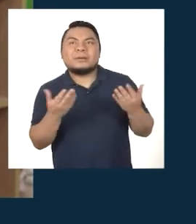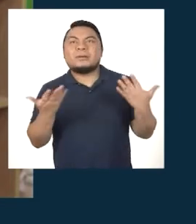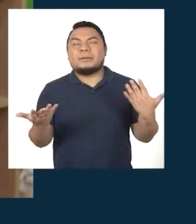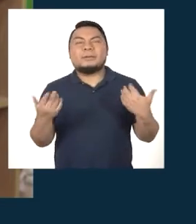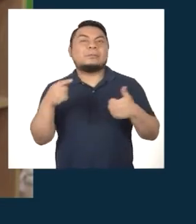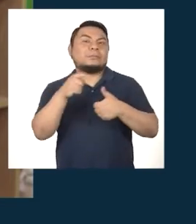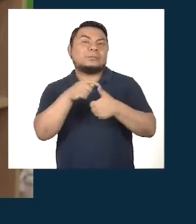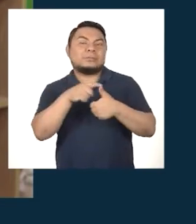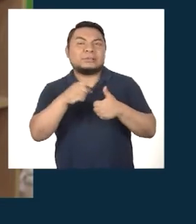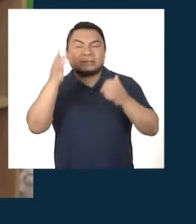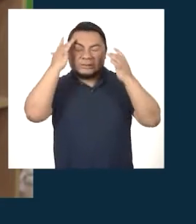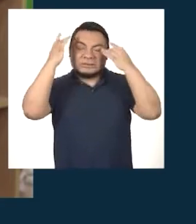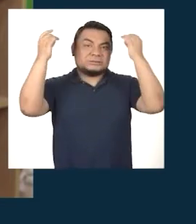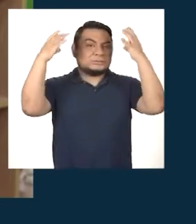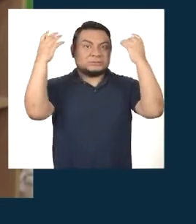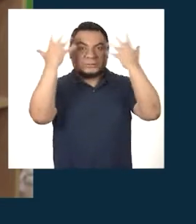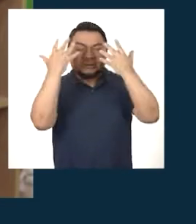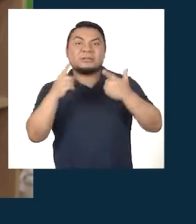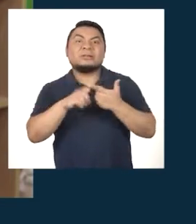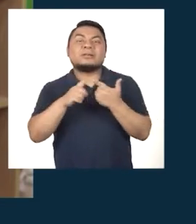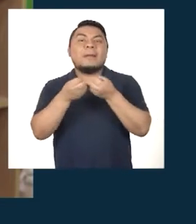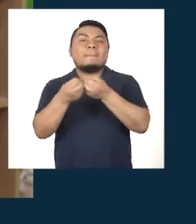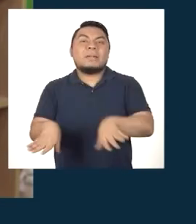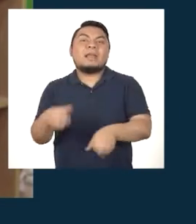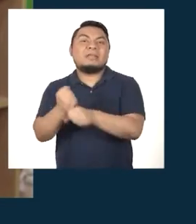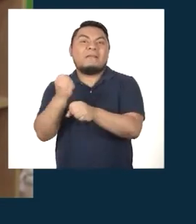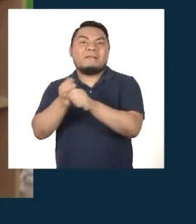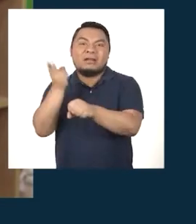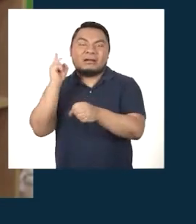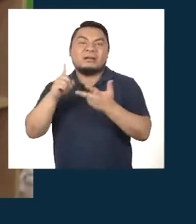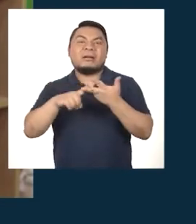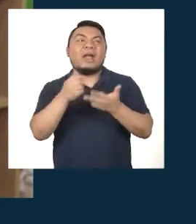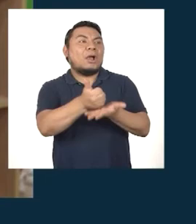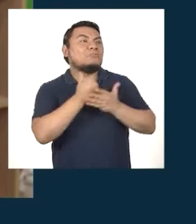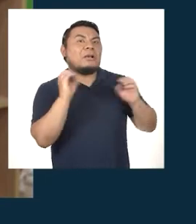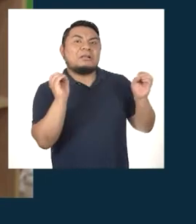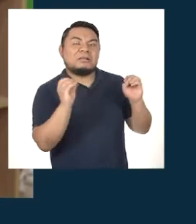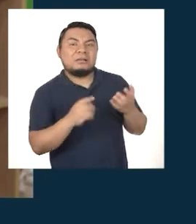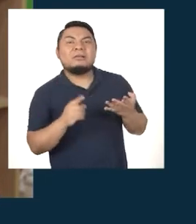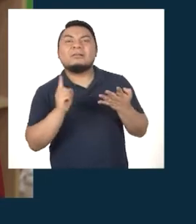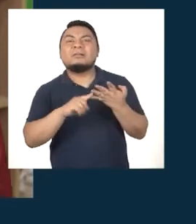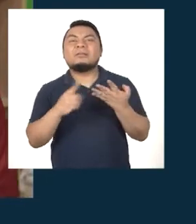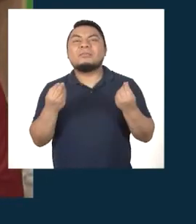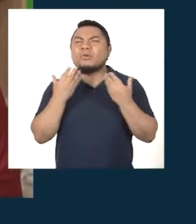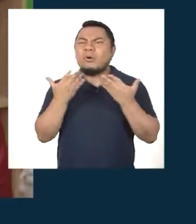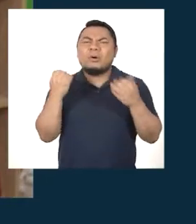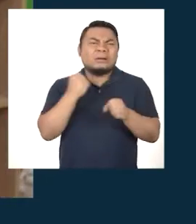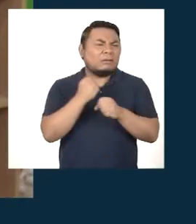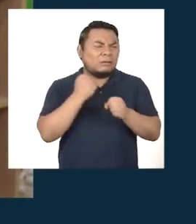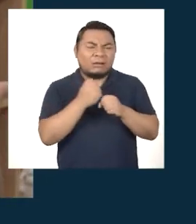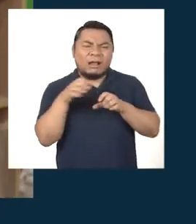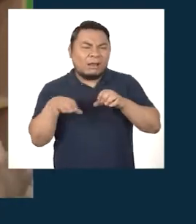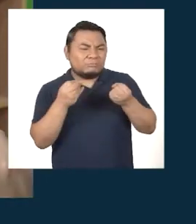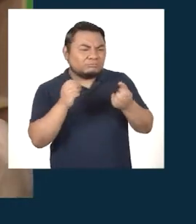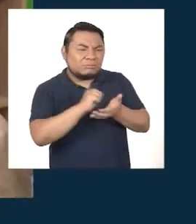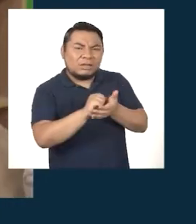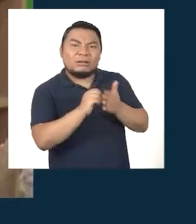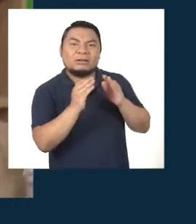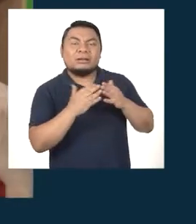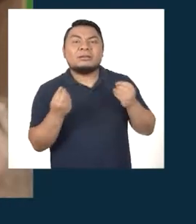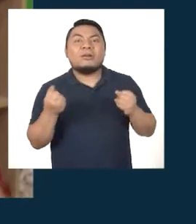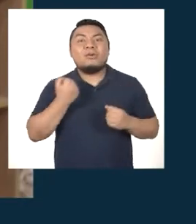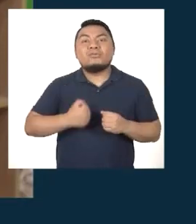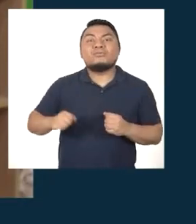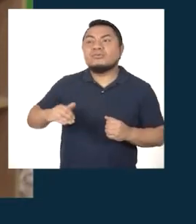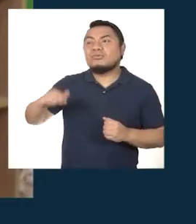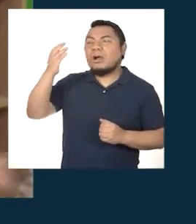están por el estrés, por la pérdida del trabajo, porque no tienen ayuda, porque tienen muchas cosas que hacer, porque hay otros hijos que también